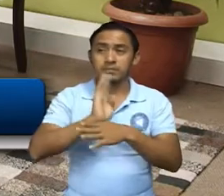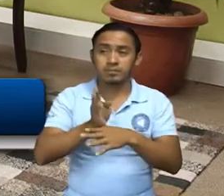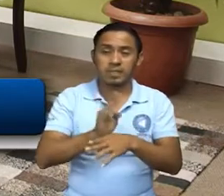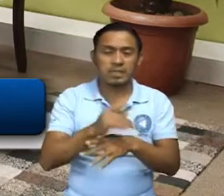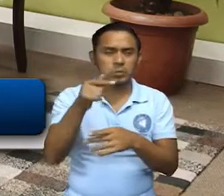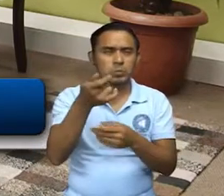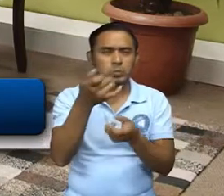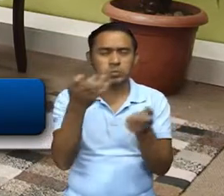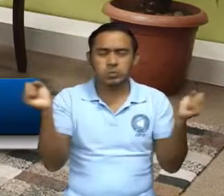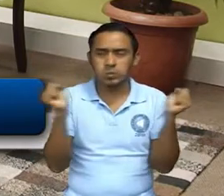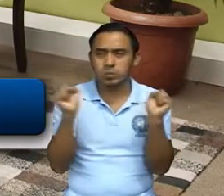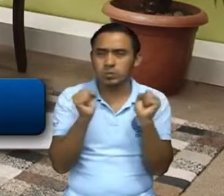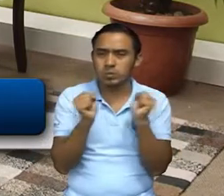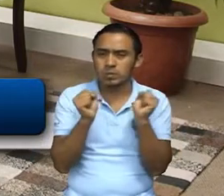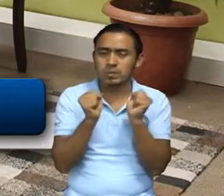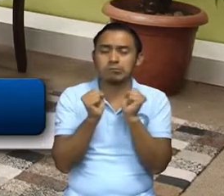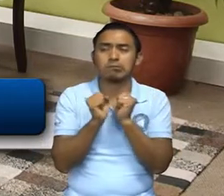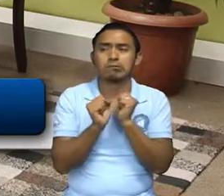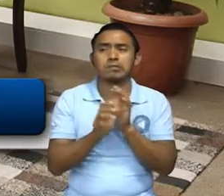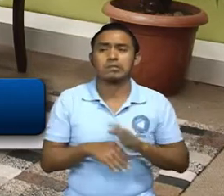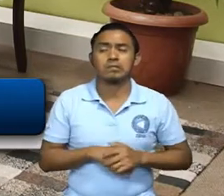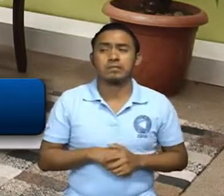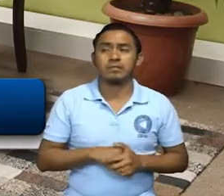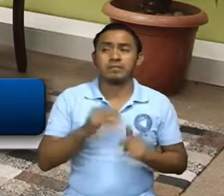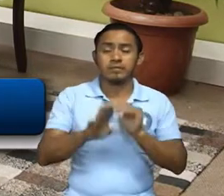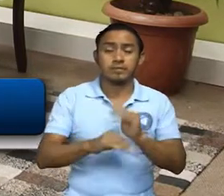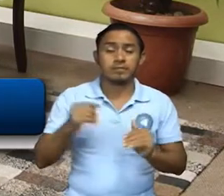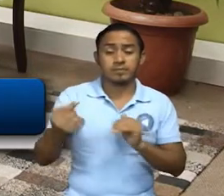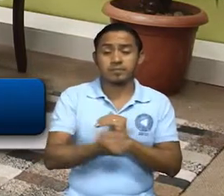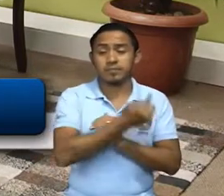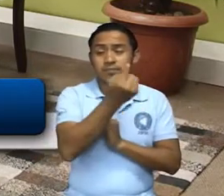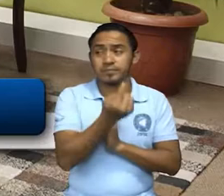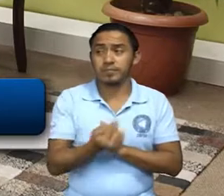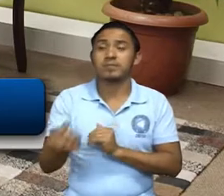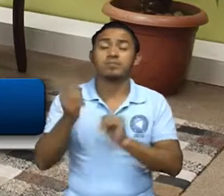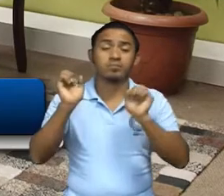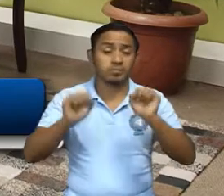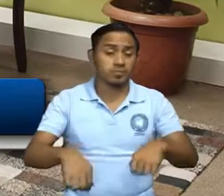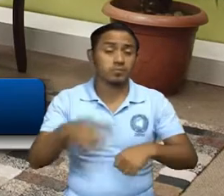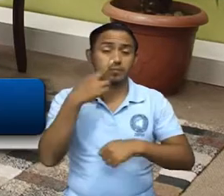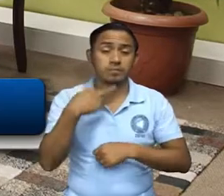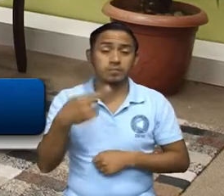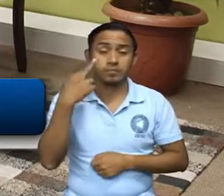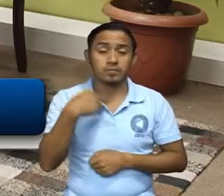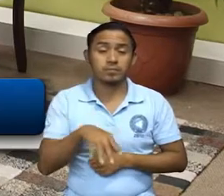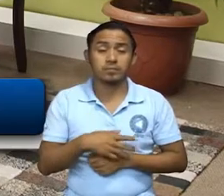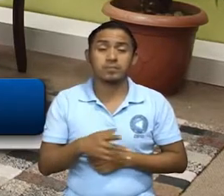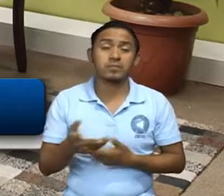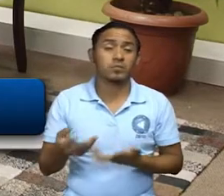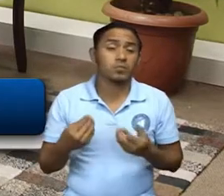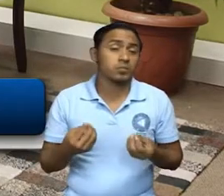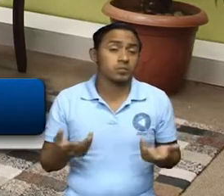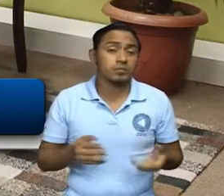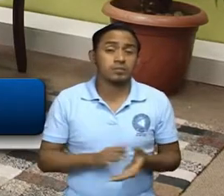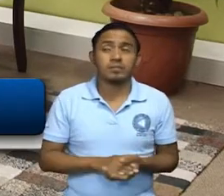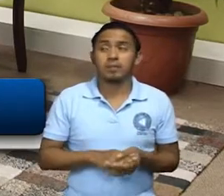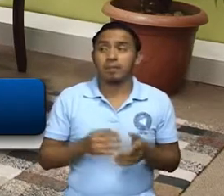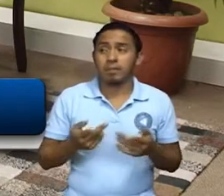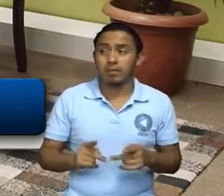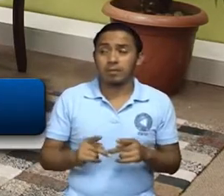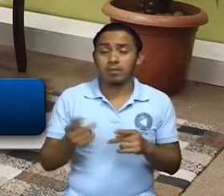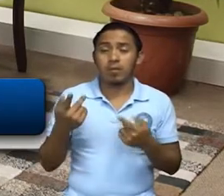aire acondicionado bajo, a temperaturas bajas, eso puede causar. Son un fuerte candidato a sangrado nasal. Peor si sos una